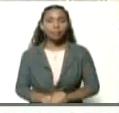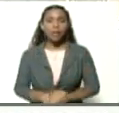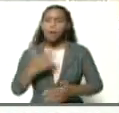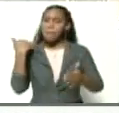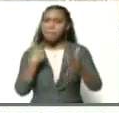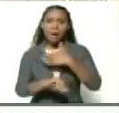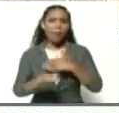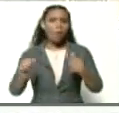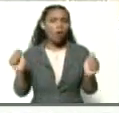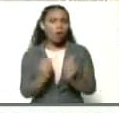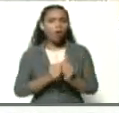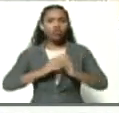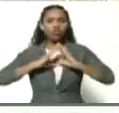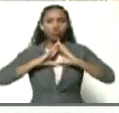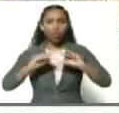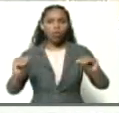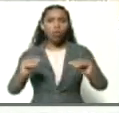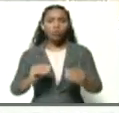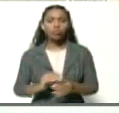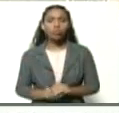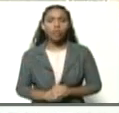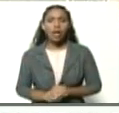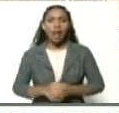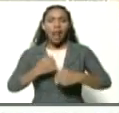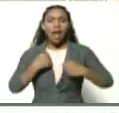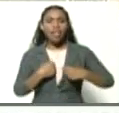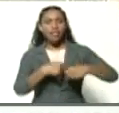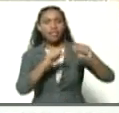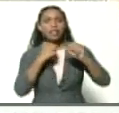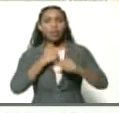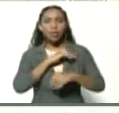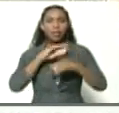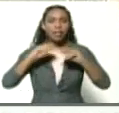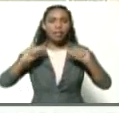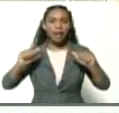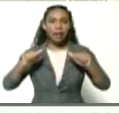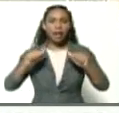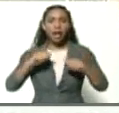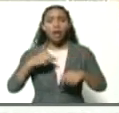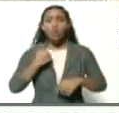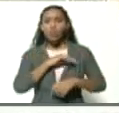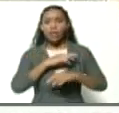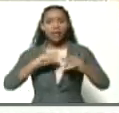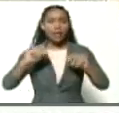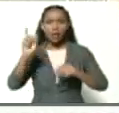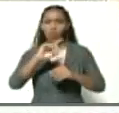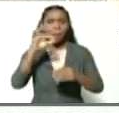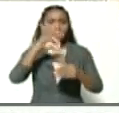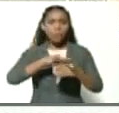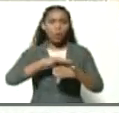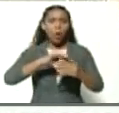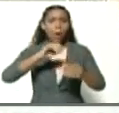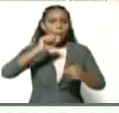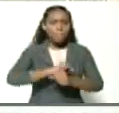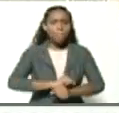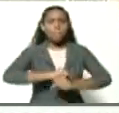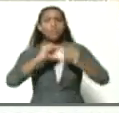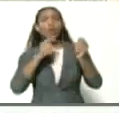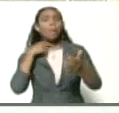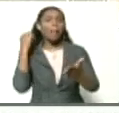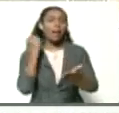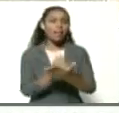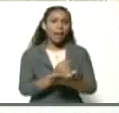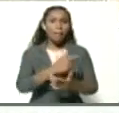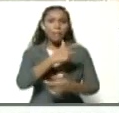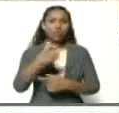Vamos con todo por la defensa de nuestra tierra. Nuestra tierra no es para sembrar minas, para matar venezolanos.